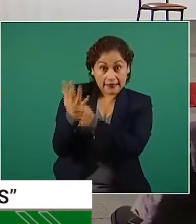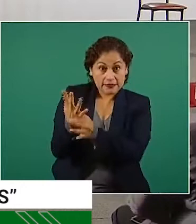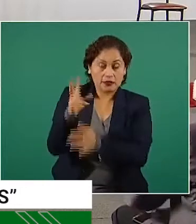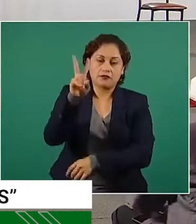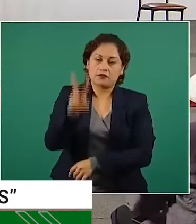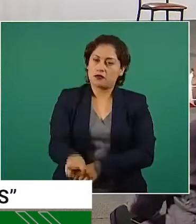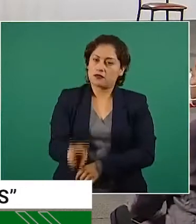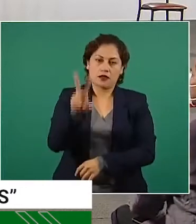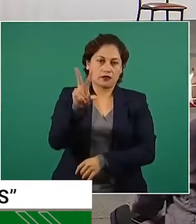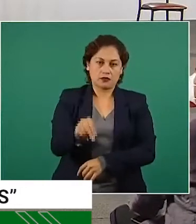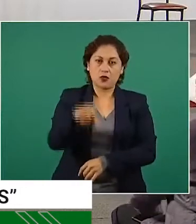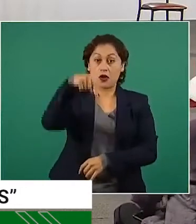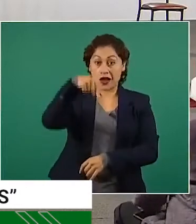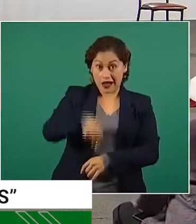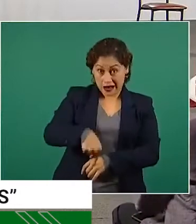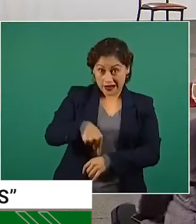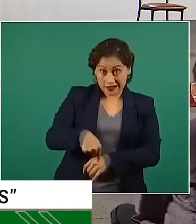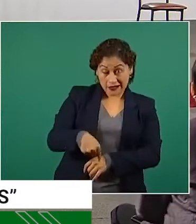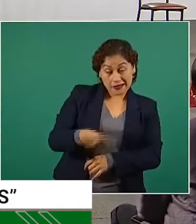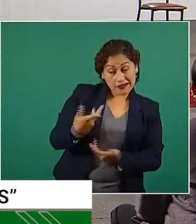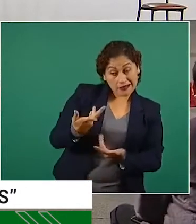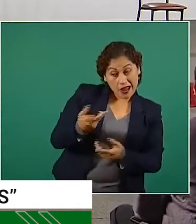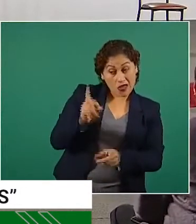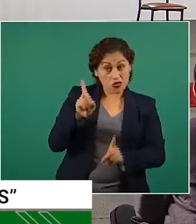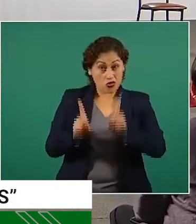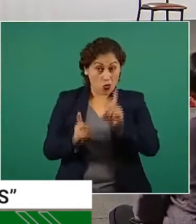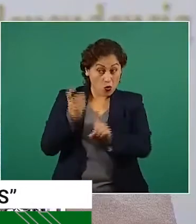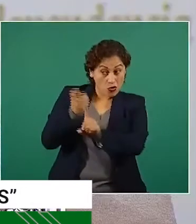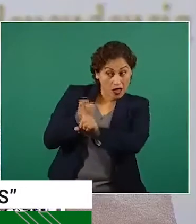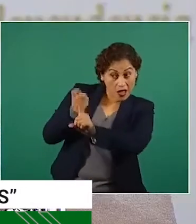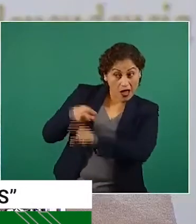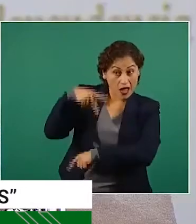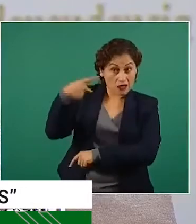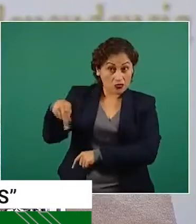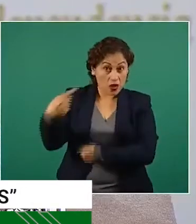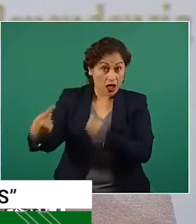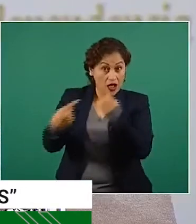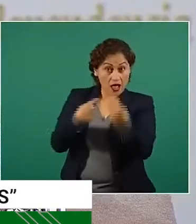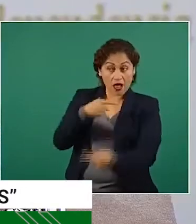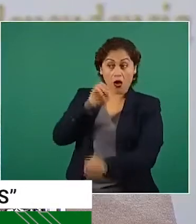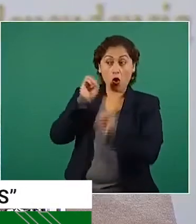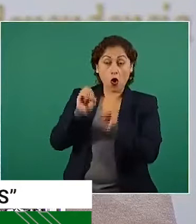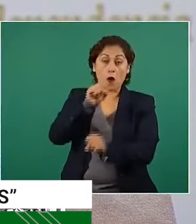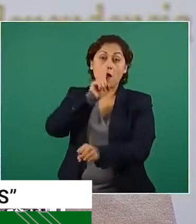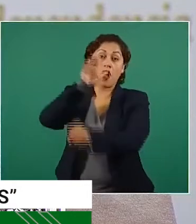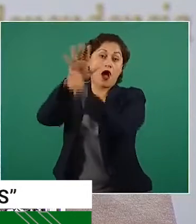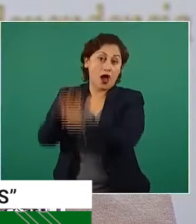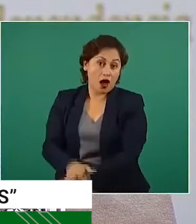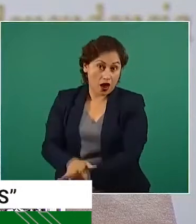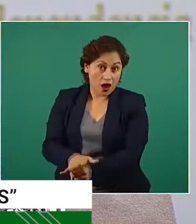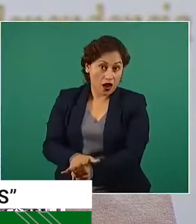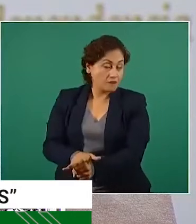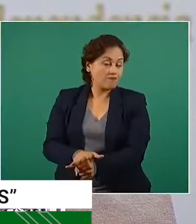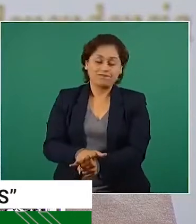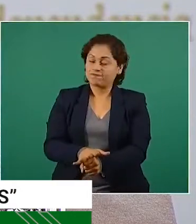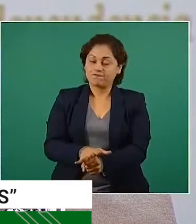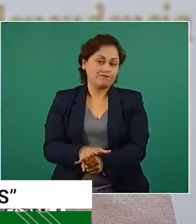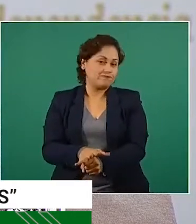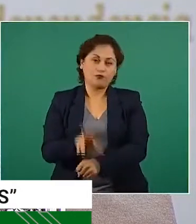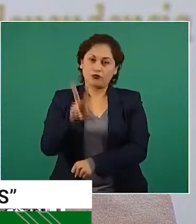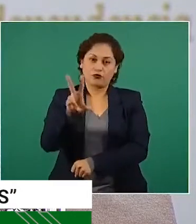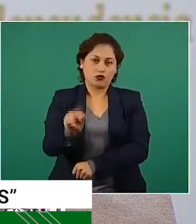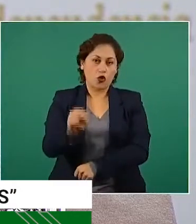Aquí no se cuestiona la crítica, ni se descalifican las opiniones, ni se censura a la disidencia. Estrictamente